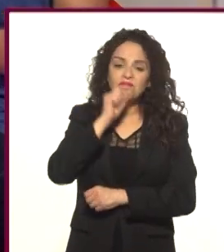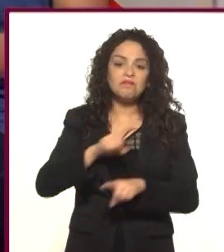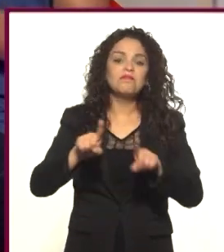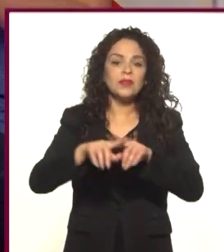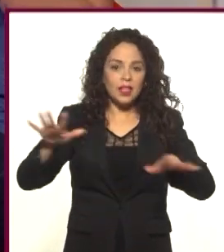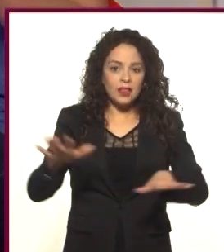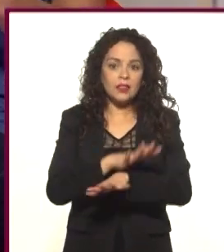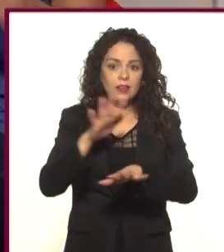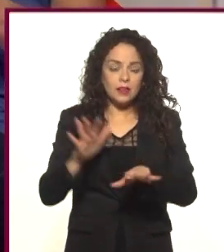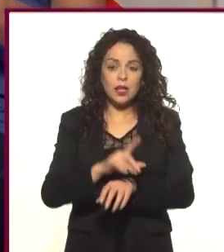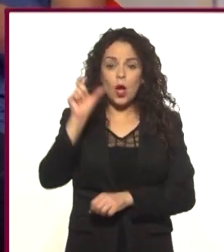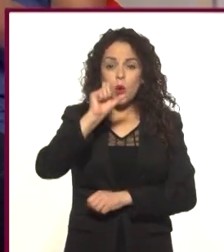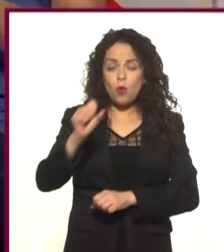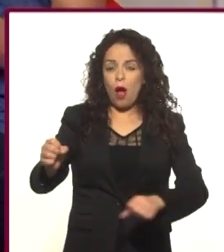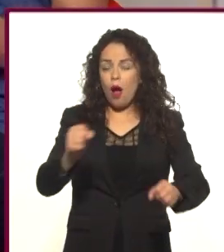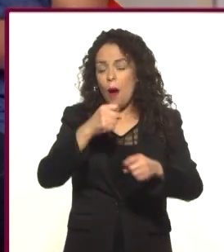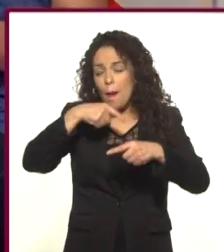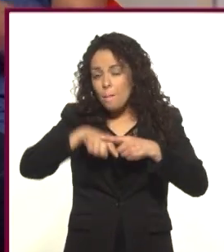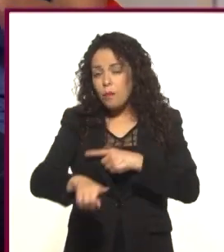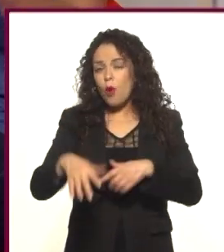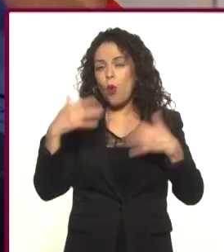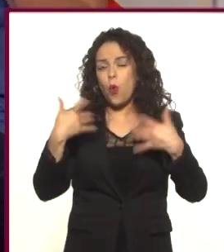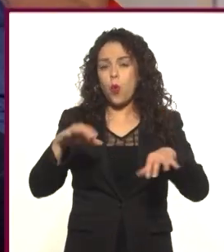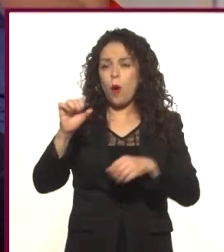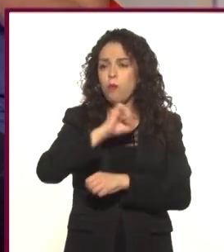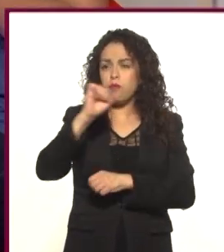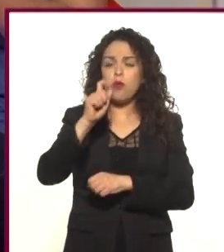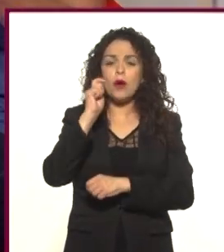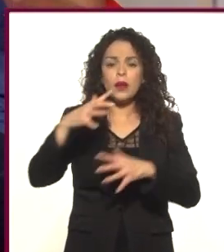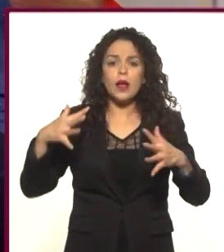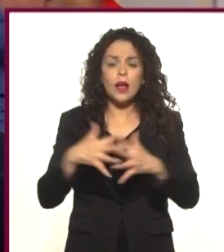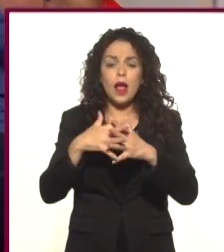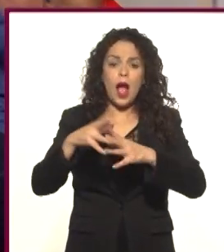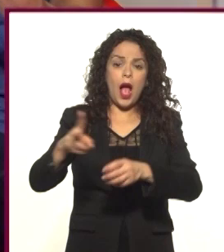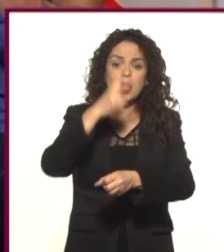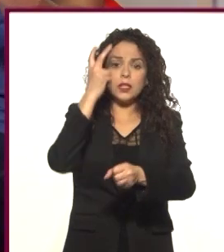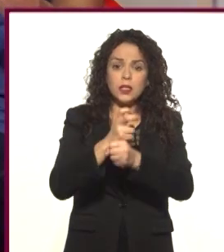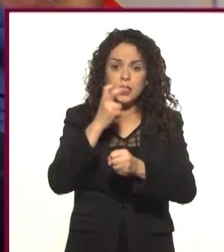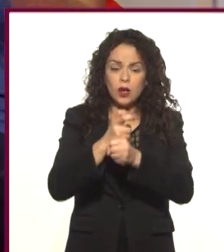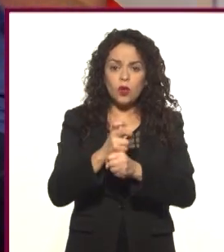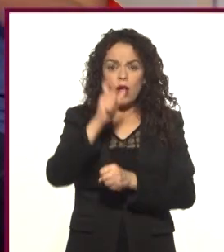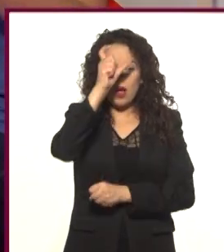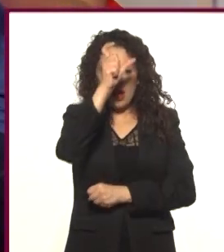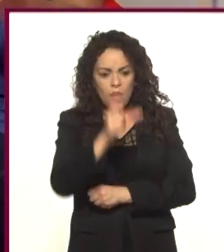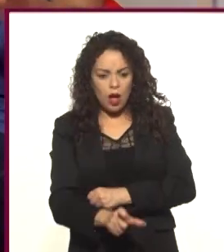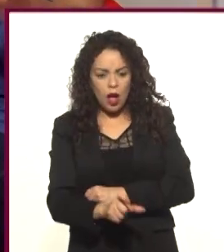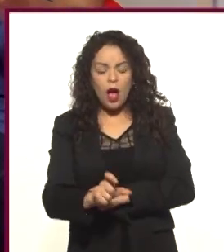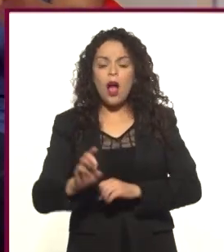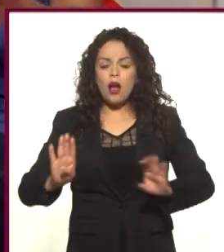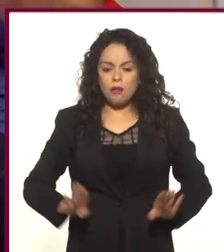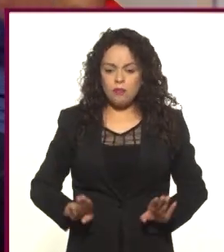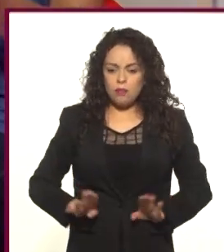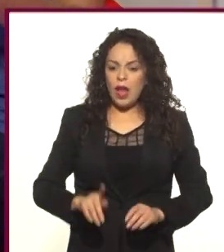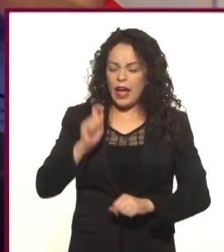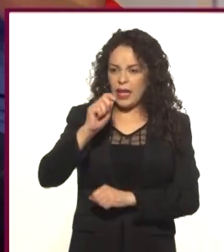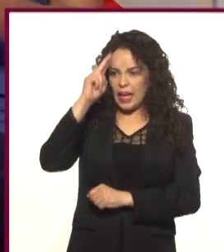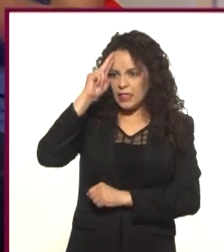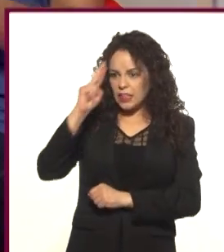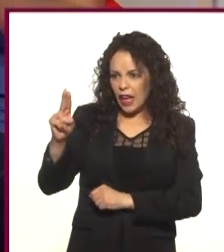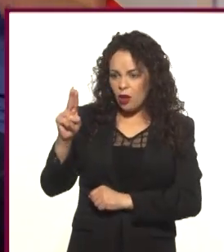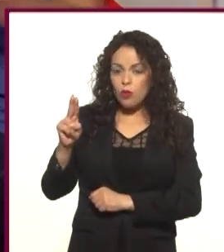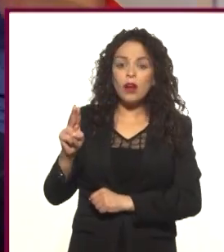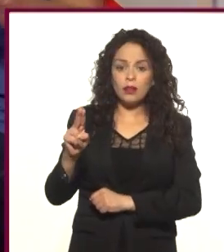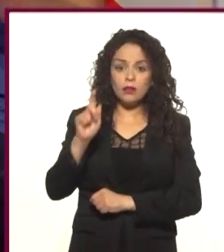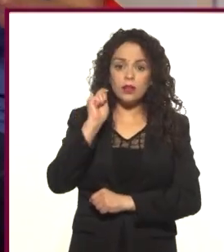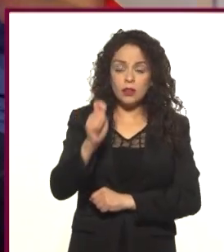imaginarán, cuando estalló la Segunda Guerra Mundial, hubo que crear una figura heroica que representara el bien o por lo menos se